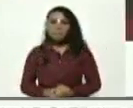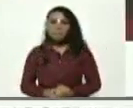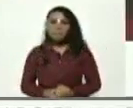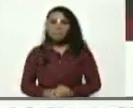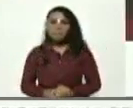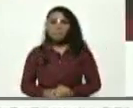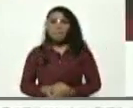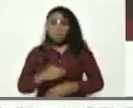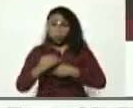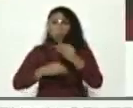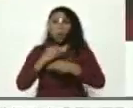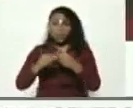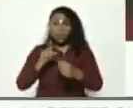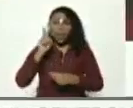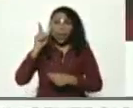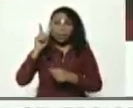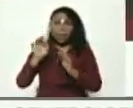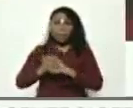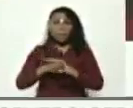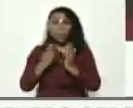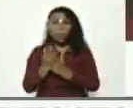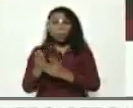como si lo hace el hegemón del mundo.